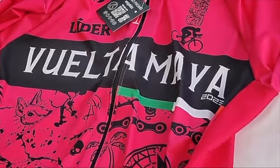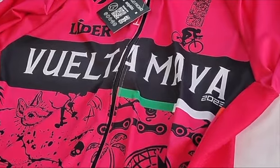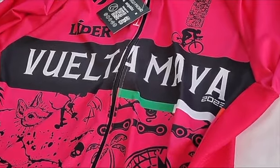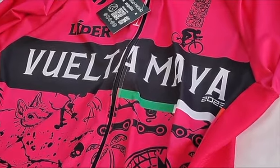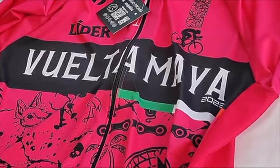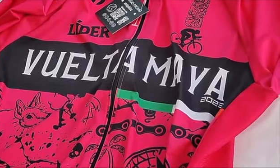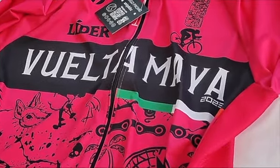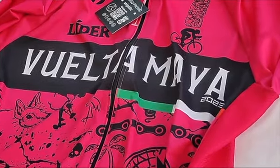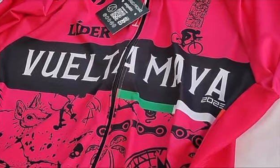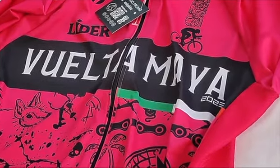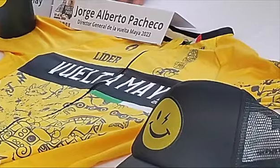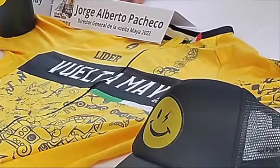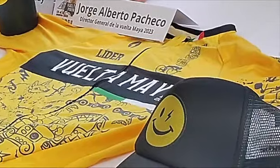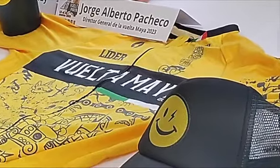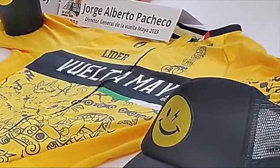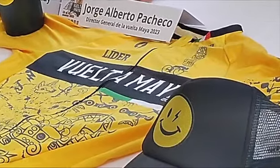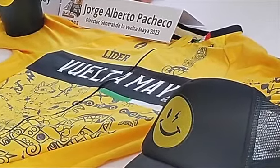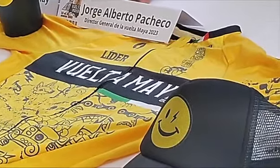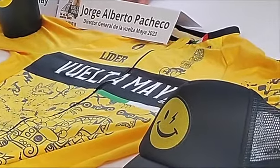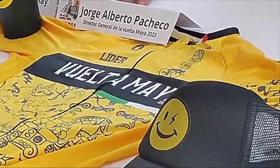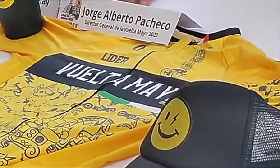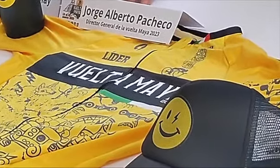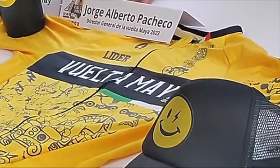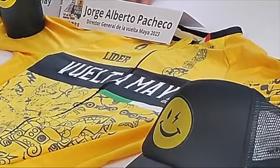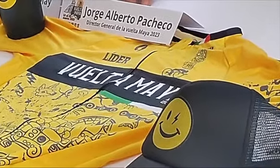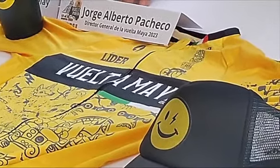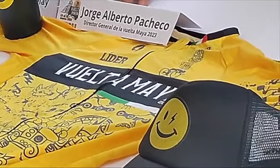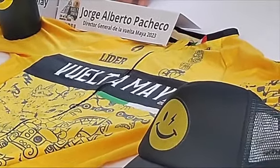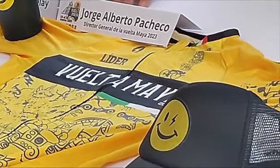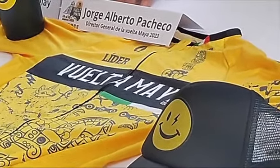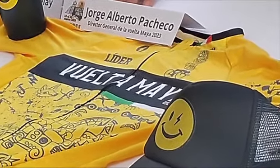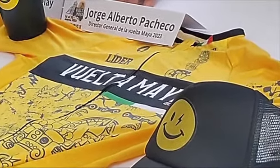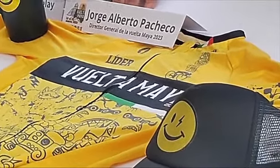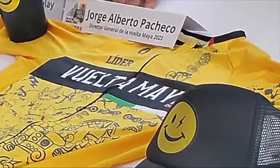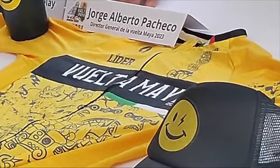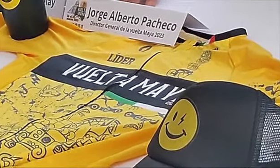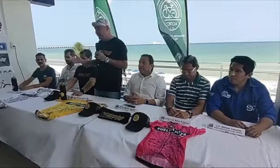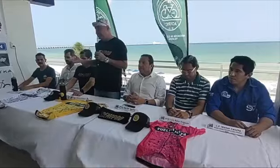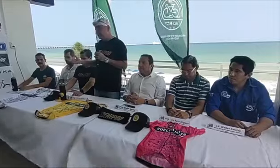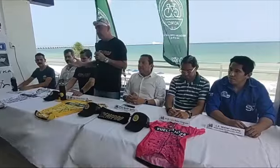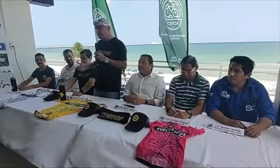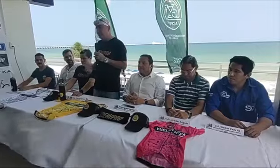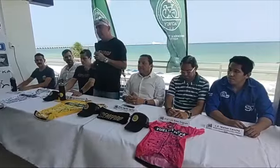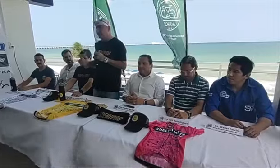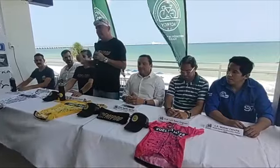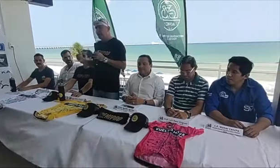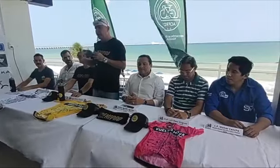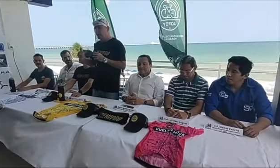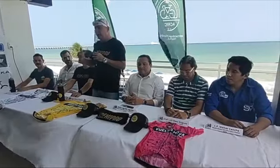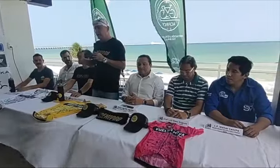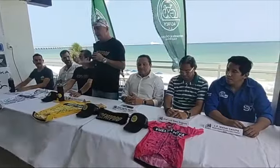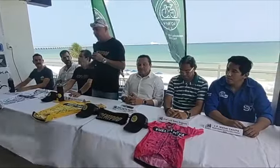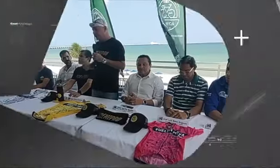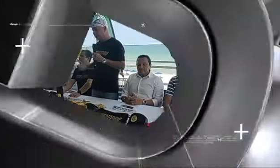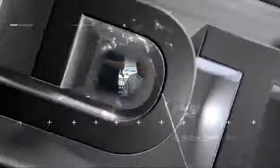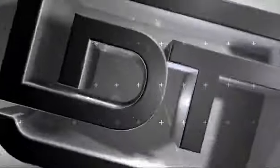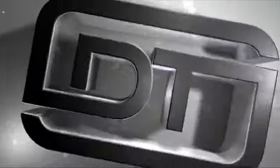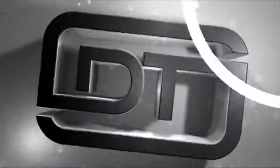pueda correrse, mínimo deberá haber 10 ciclistas inscritos o de lo contrario se declarará